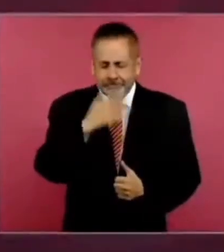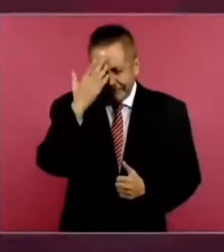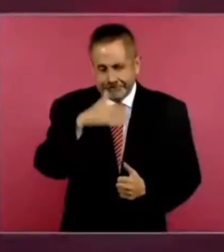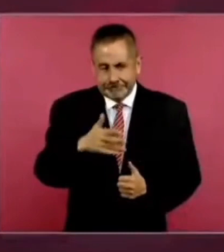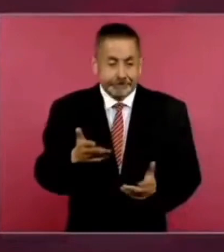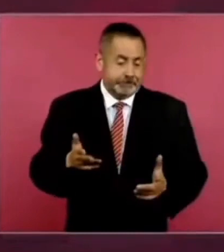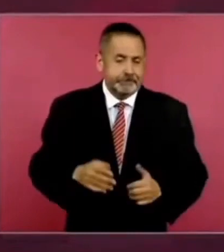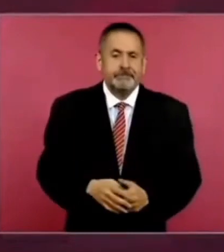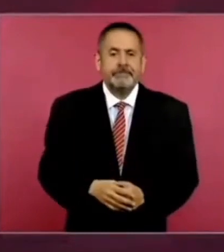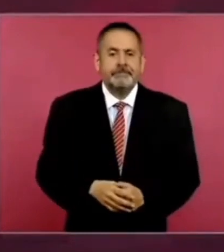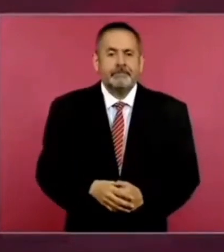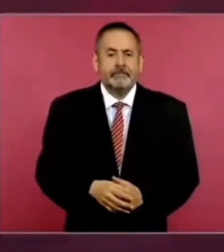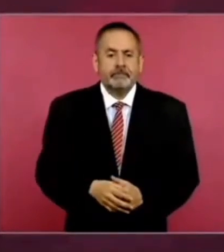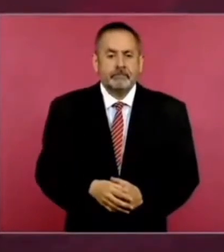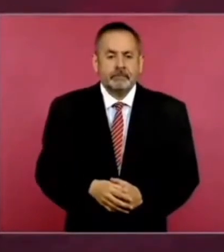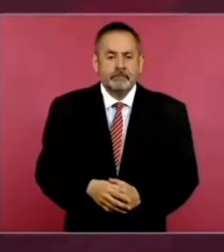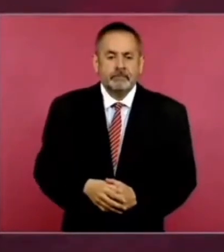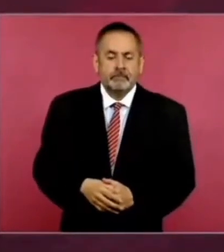eso